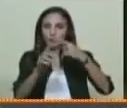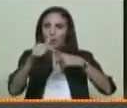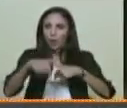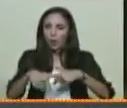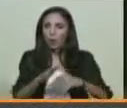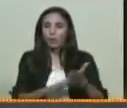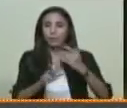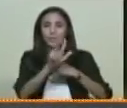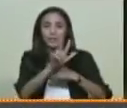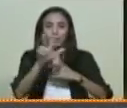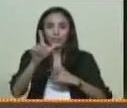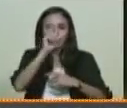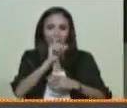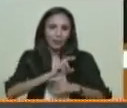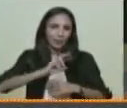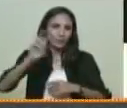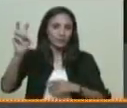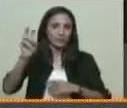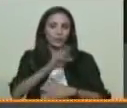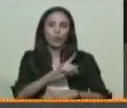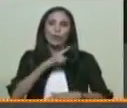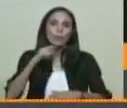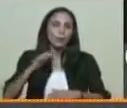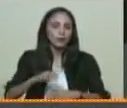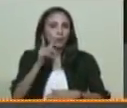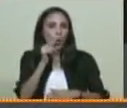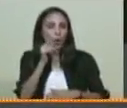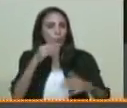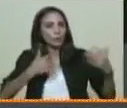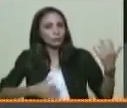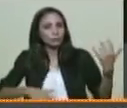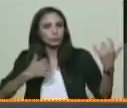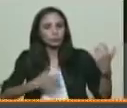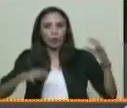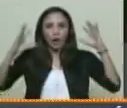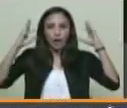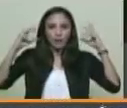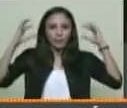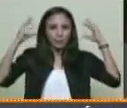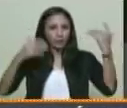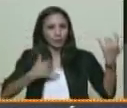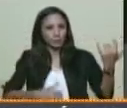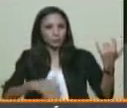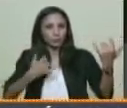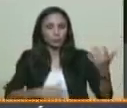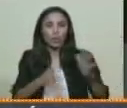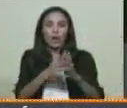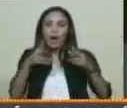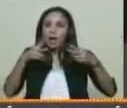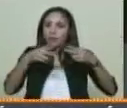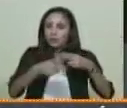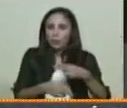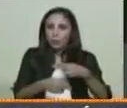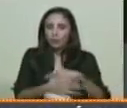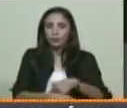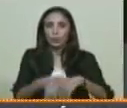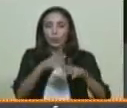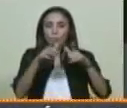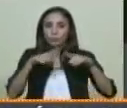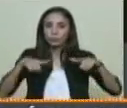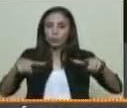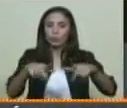se cumplen 33 años de la partida física del cantor del pueblo venezolano, Ali Primera se inaugura un monumento en su